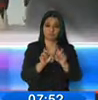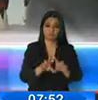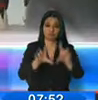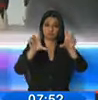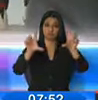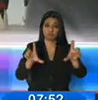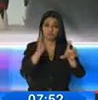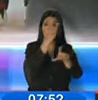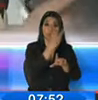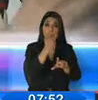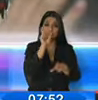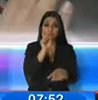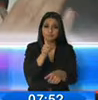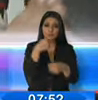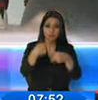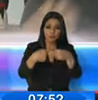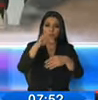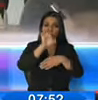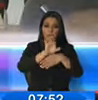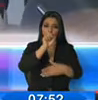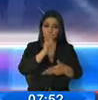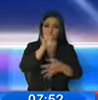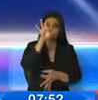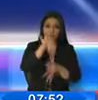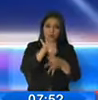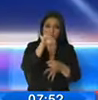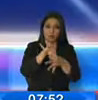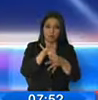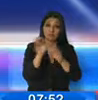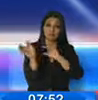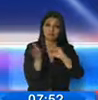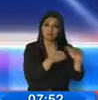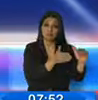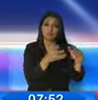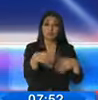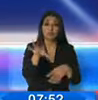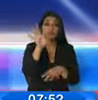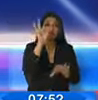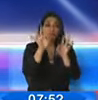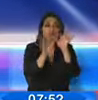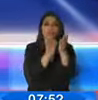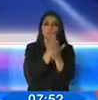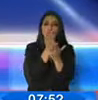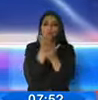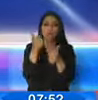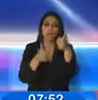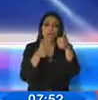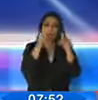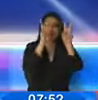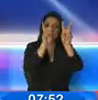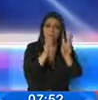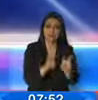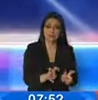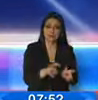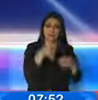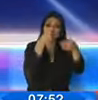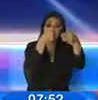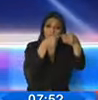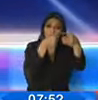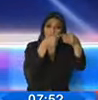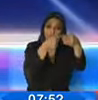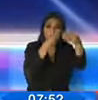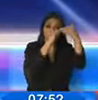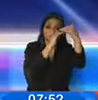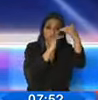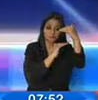de los World Travel Awards y ahí nosotros tenemos que escoger la categoría por la que queremos votar. En este caso, Quito está nominado,